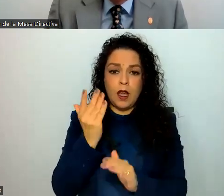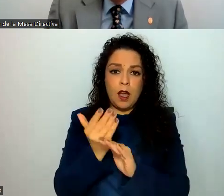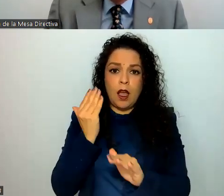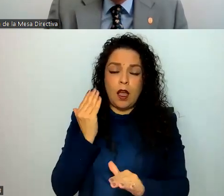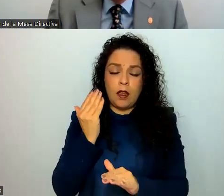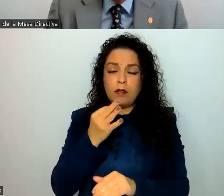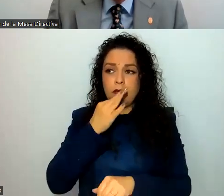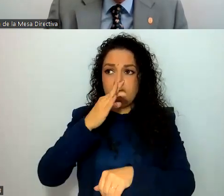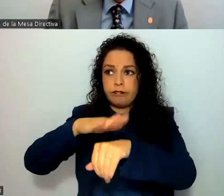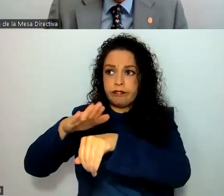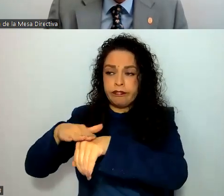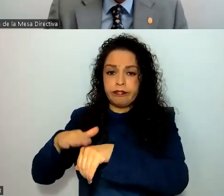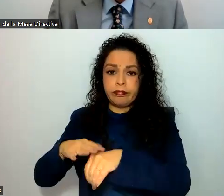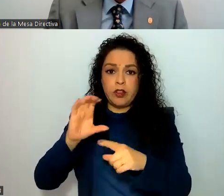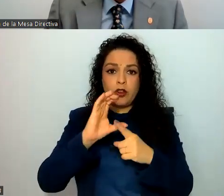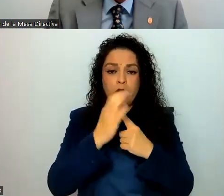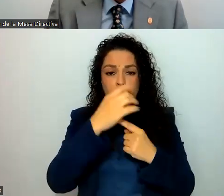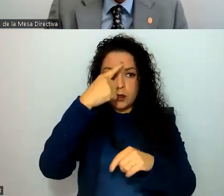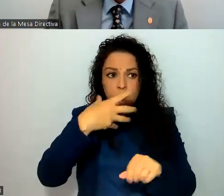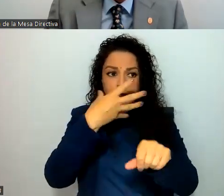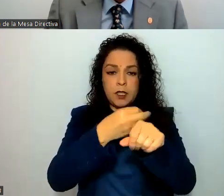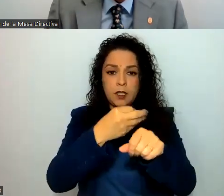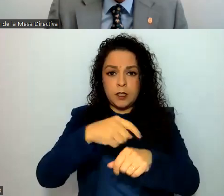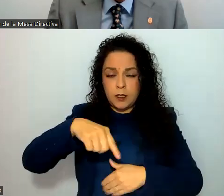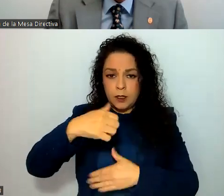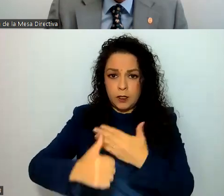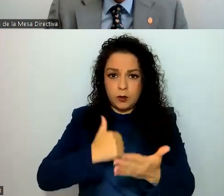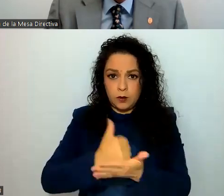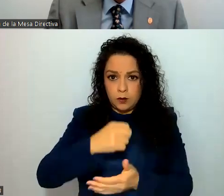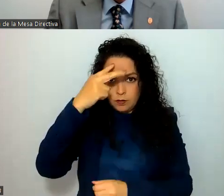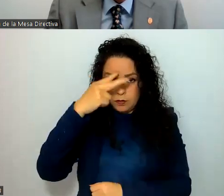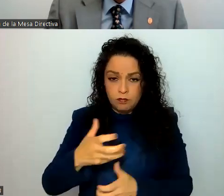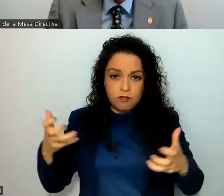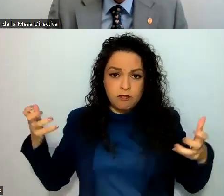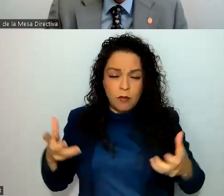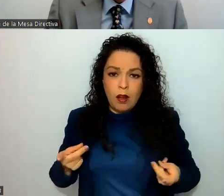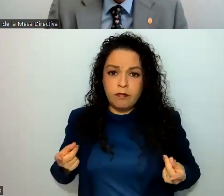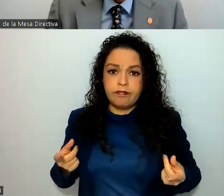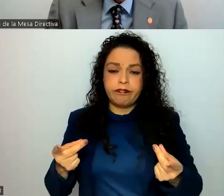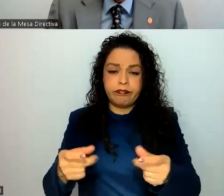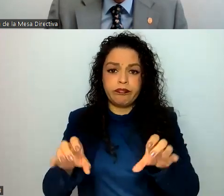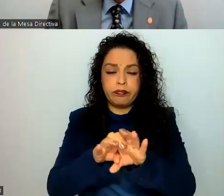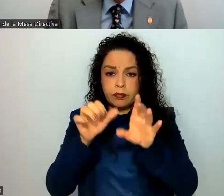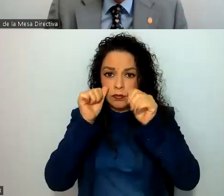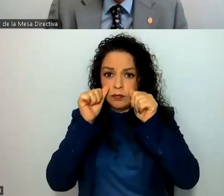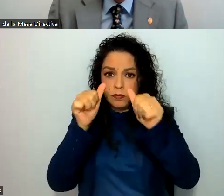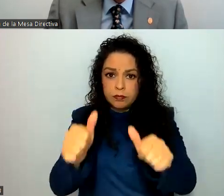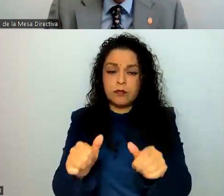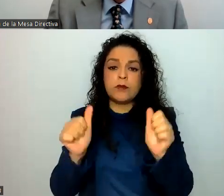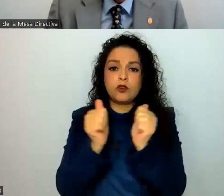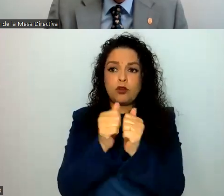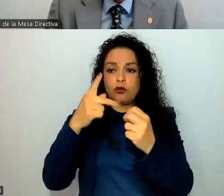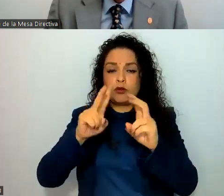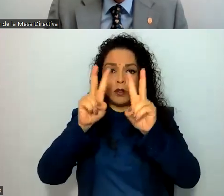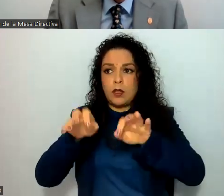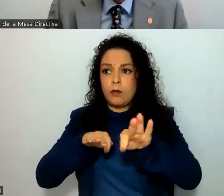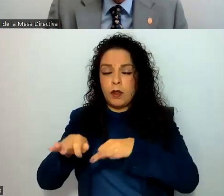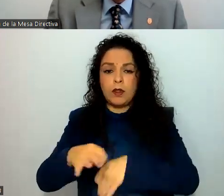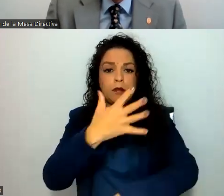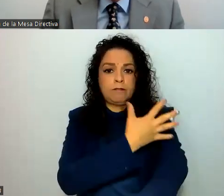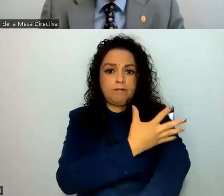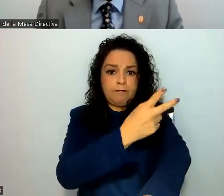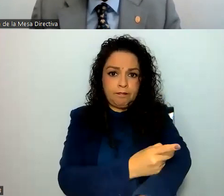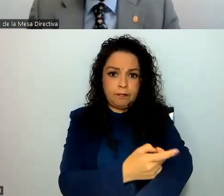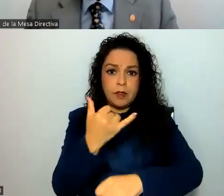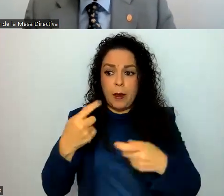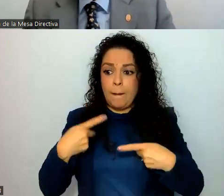a la Comisión para la Reconstrucción de la Ciudad de México a realizar acciones inmediatas y derivadas de su obligación con la transparencia y rendición de cuentas y con los